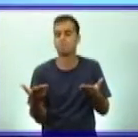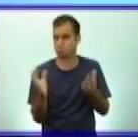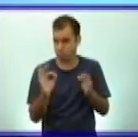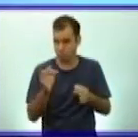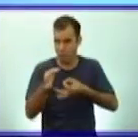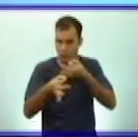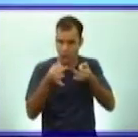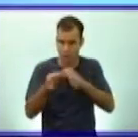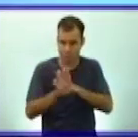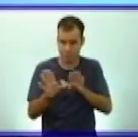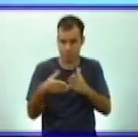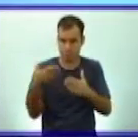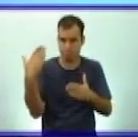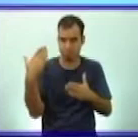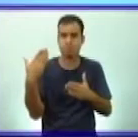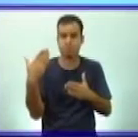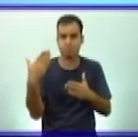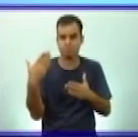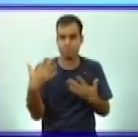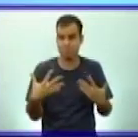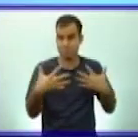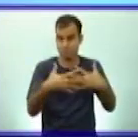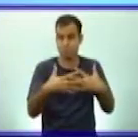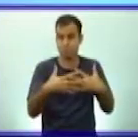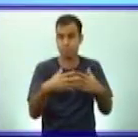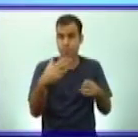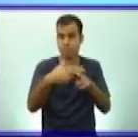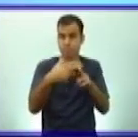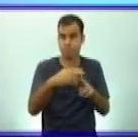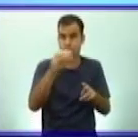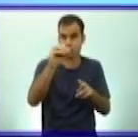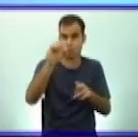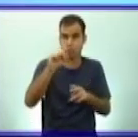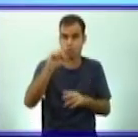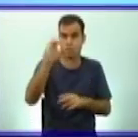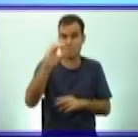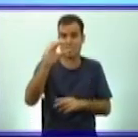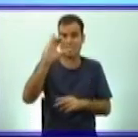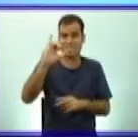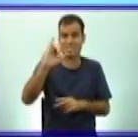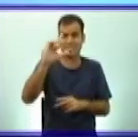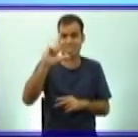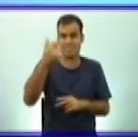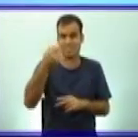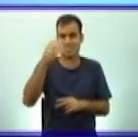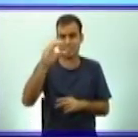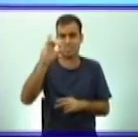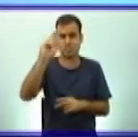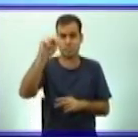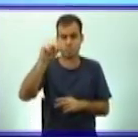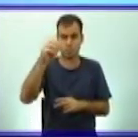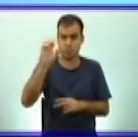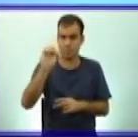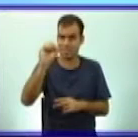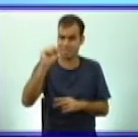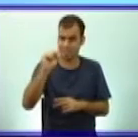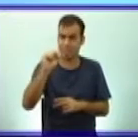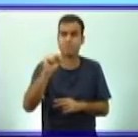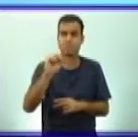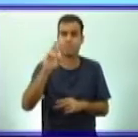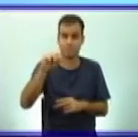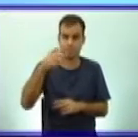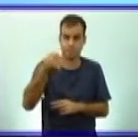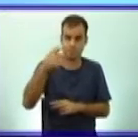tratamos relacionado con las oscilaciones electromagnéticas. Estos temas imponen que ustedes realicen